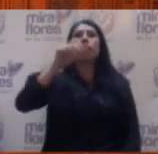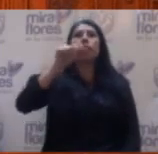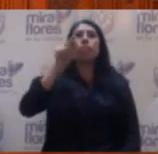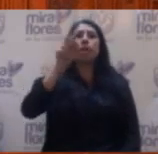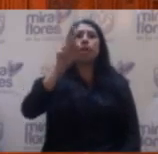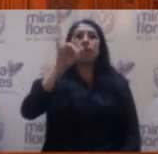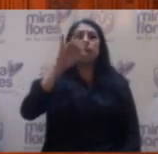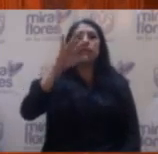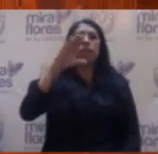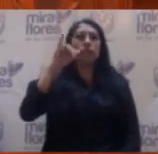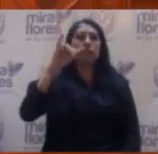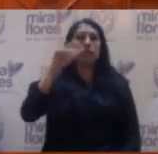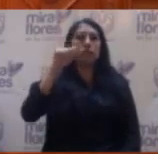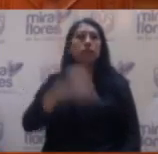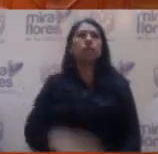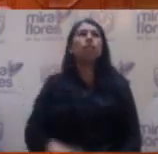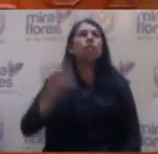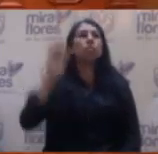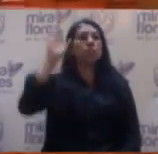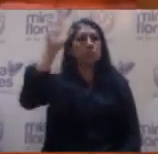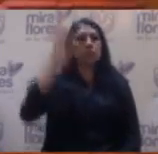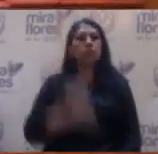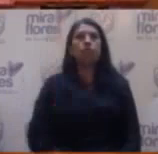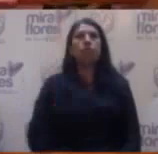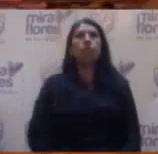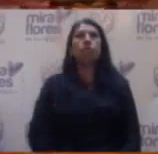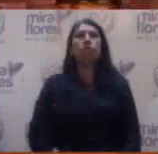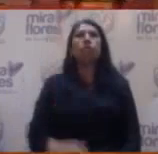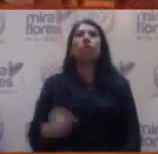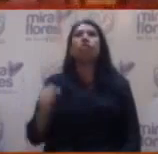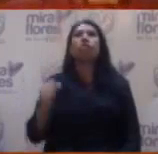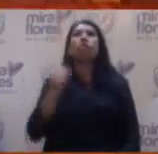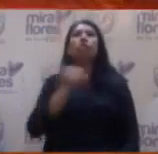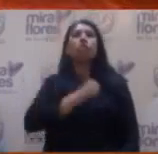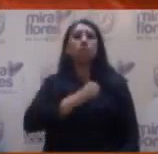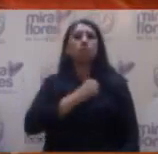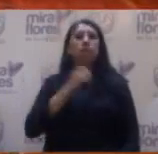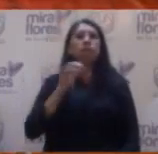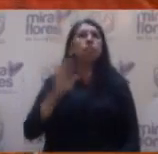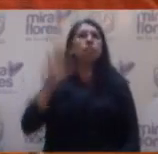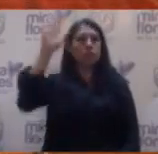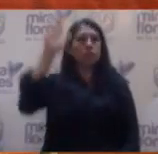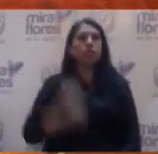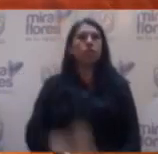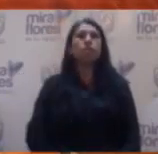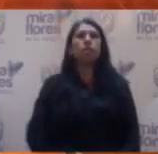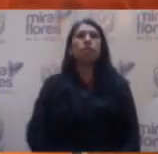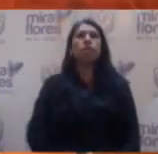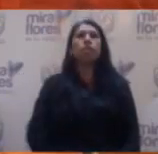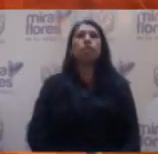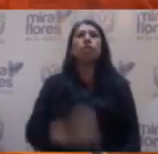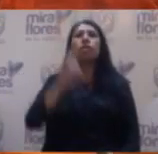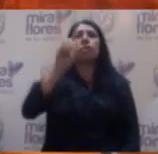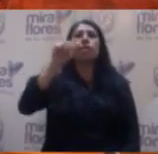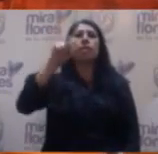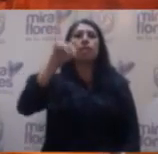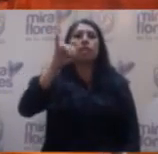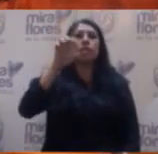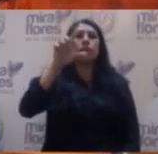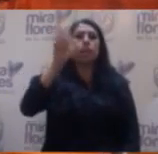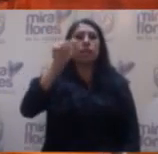Río Jiménez de Olavide. Señora Susana Stiglitz Watson. Señorita Daniela Lozano